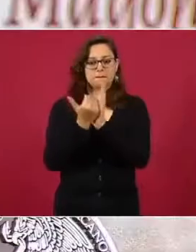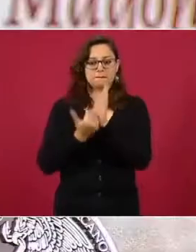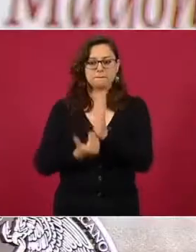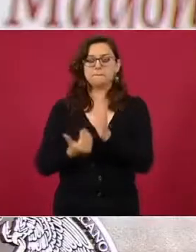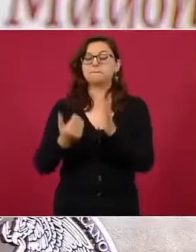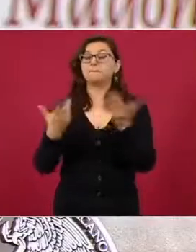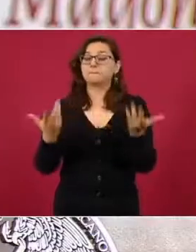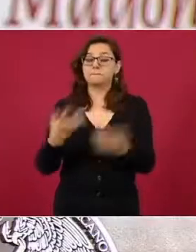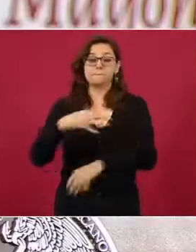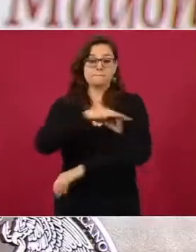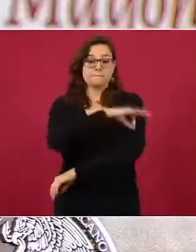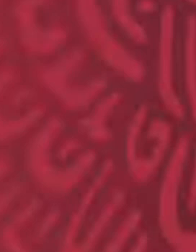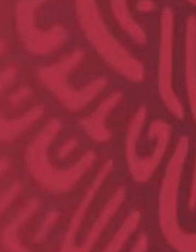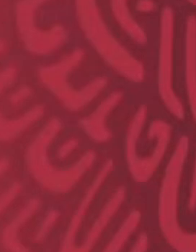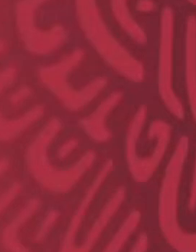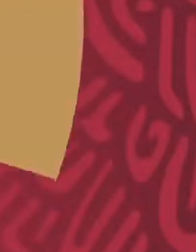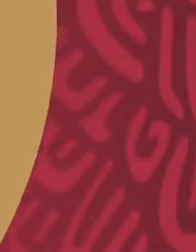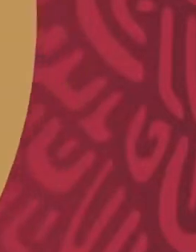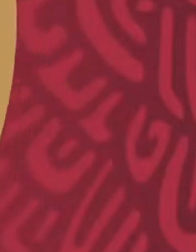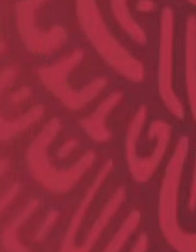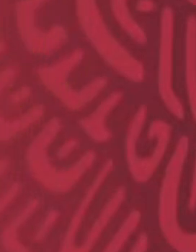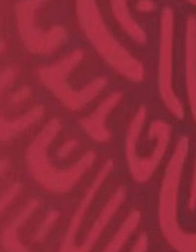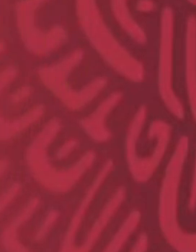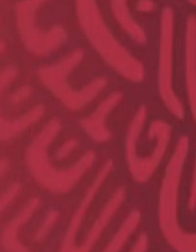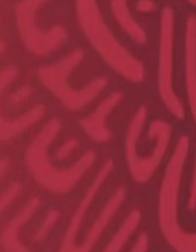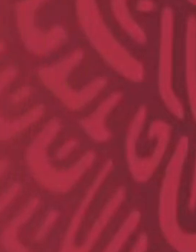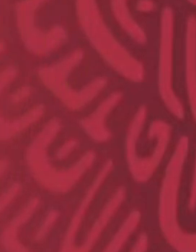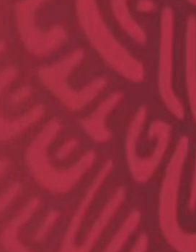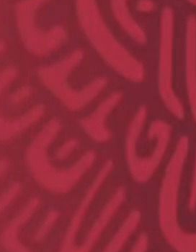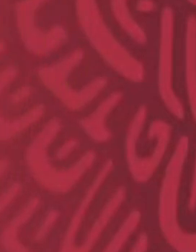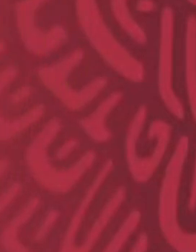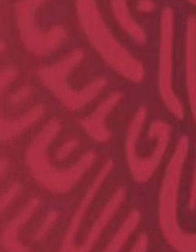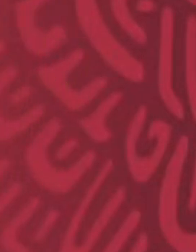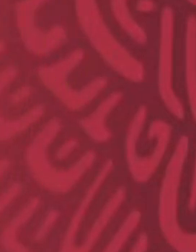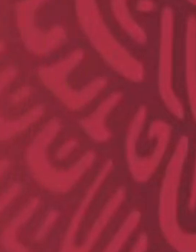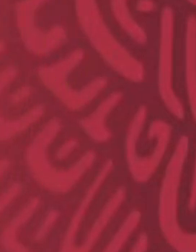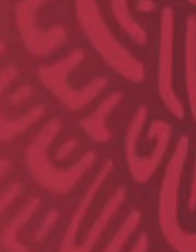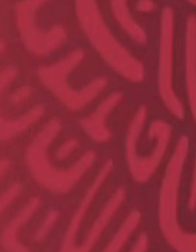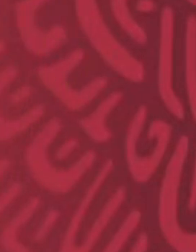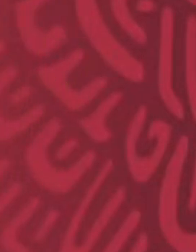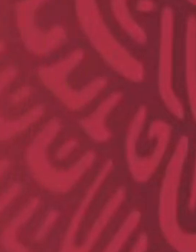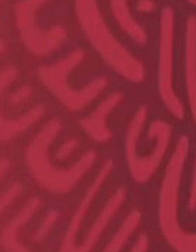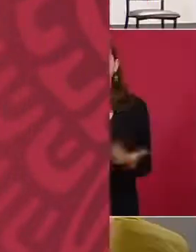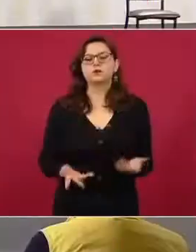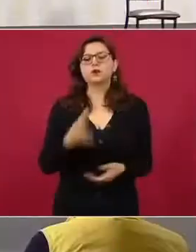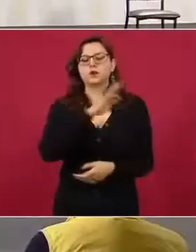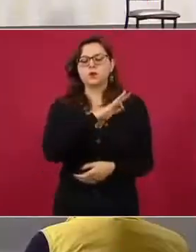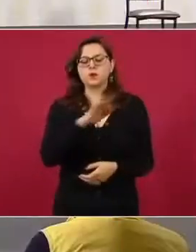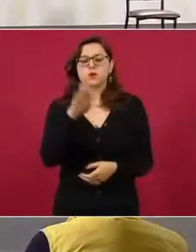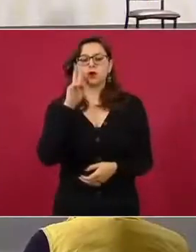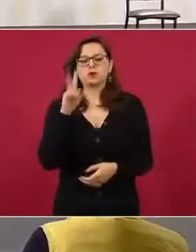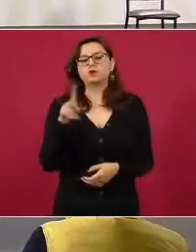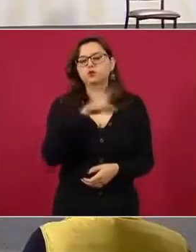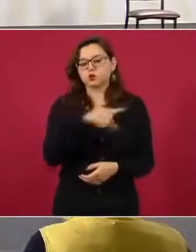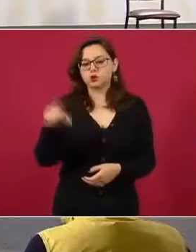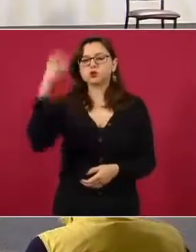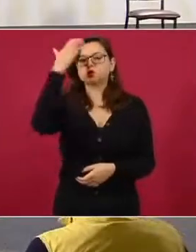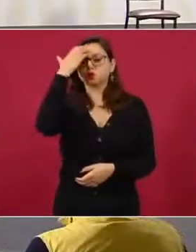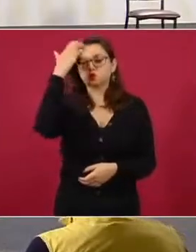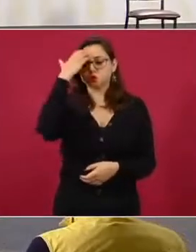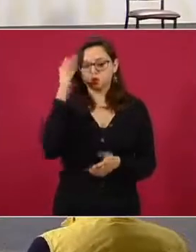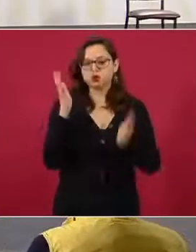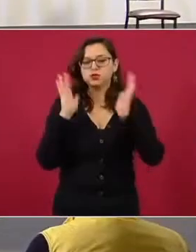y la cantidad de medicamentos adquiridos en el extranjero. Y como pueden ver en la imagen, y ustedes ya conocen los